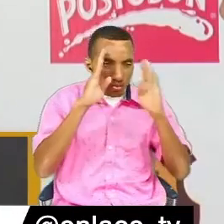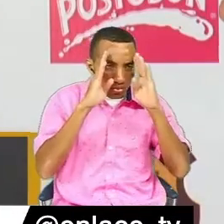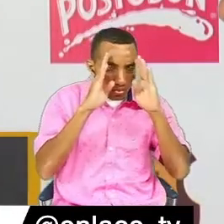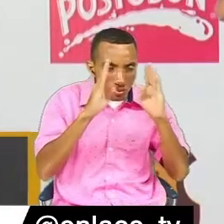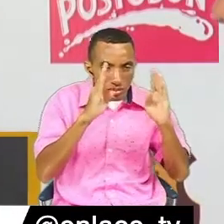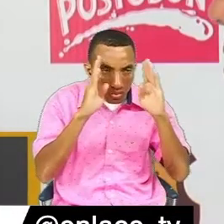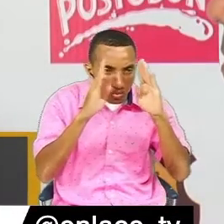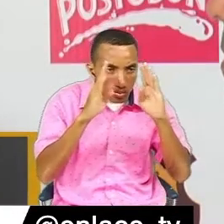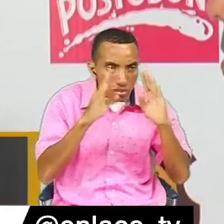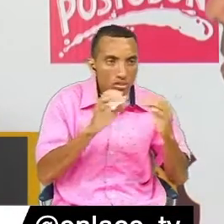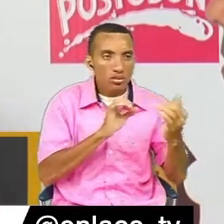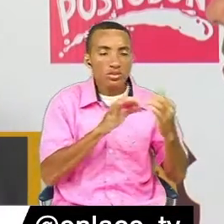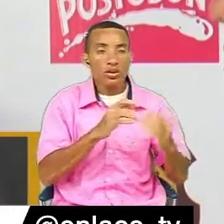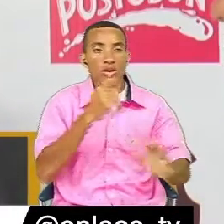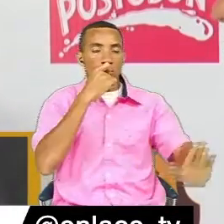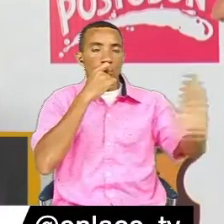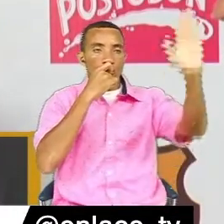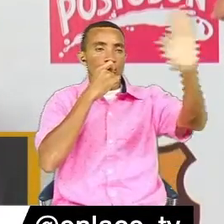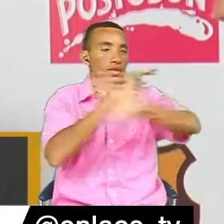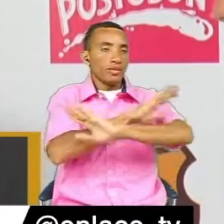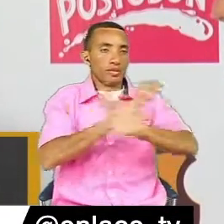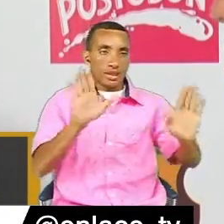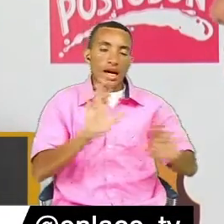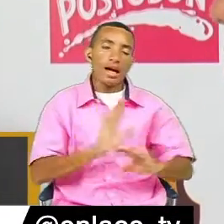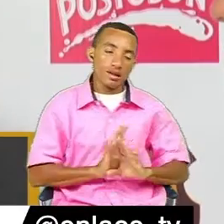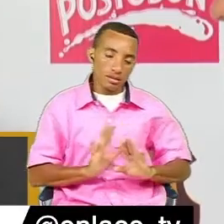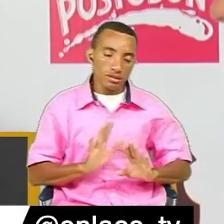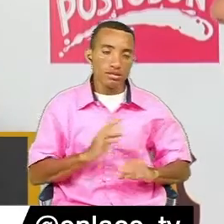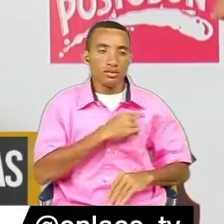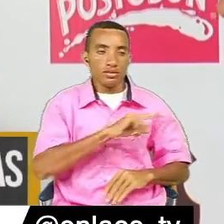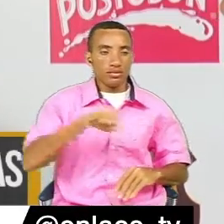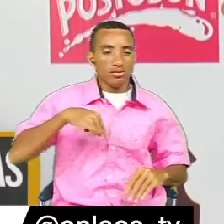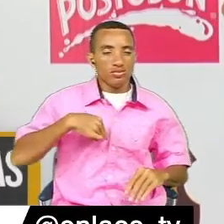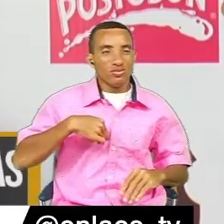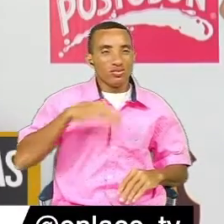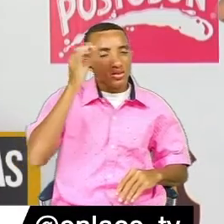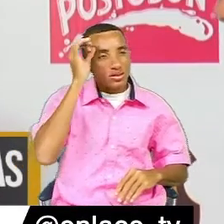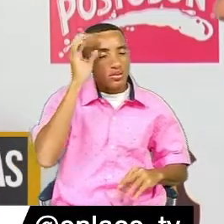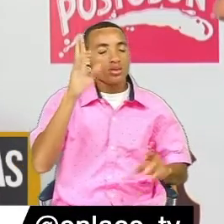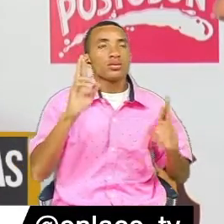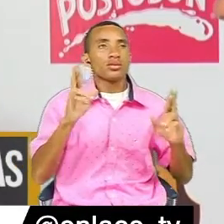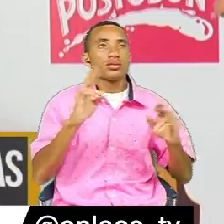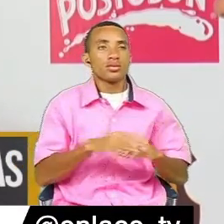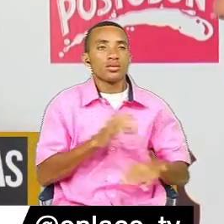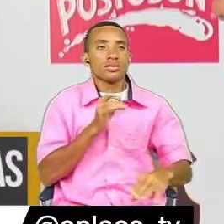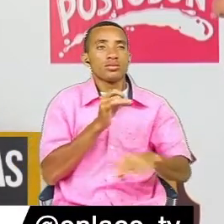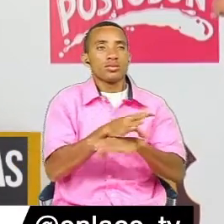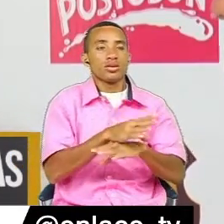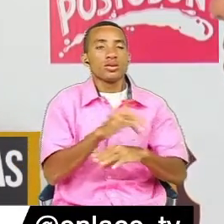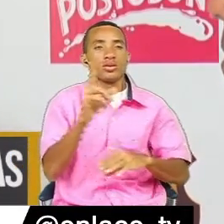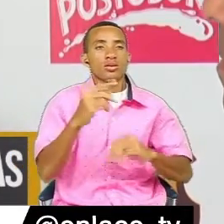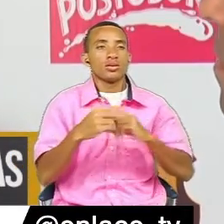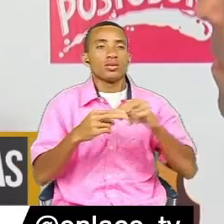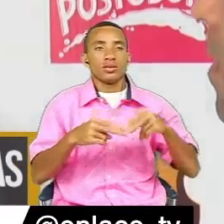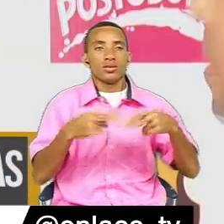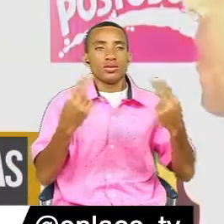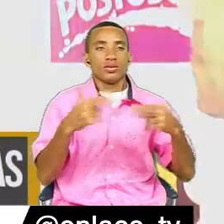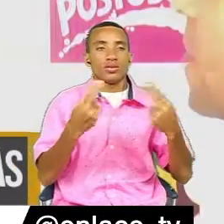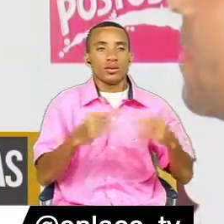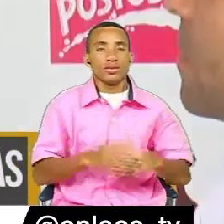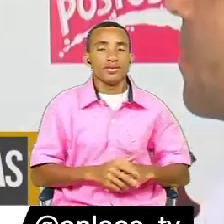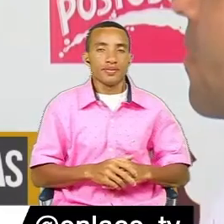y hasta que el juego termine. Entonces yo creo que ojalá podamos sacar un buen resultado en Tunja, porque eso nos va a servir para lo que